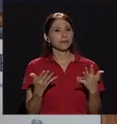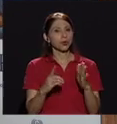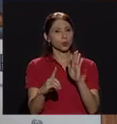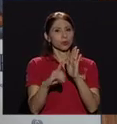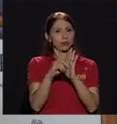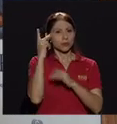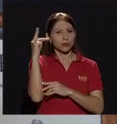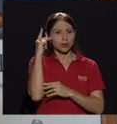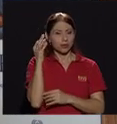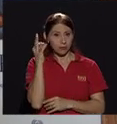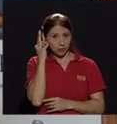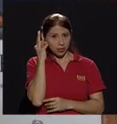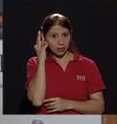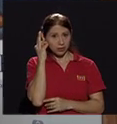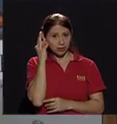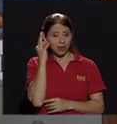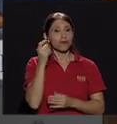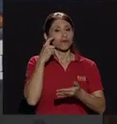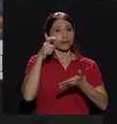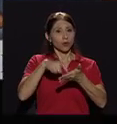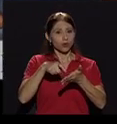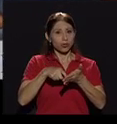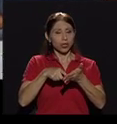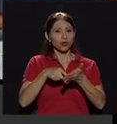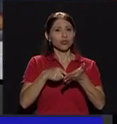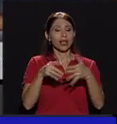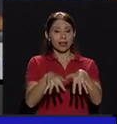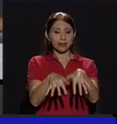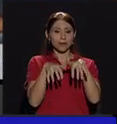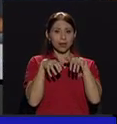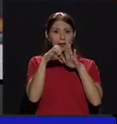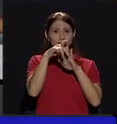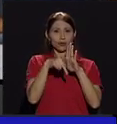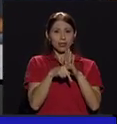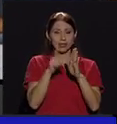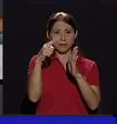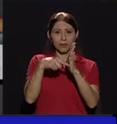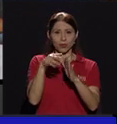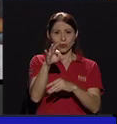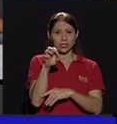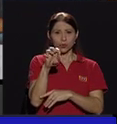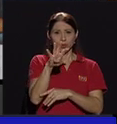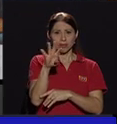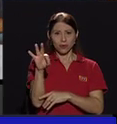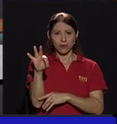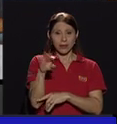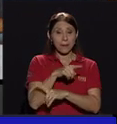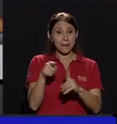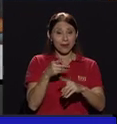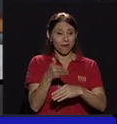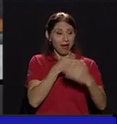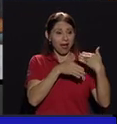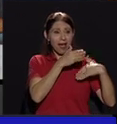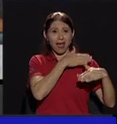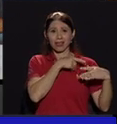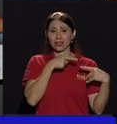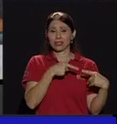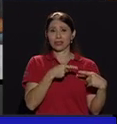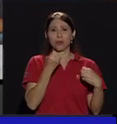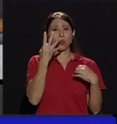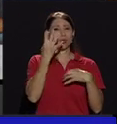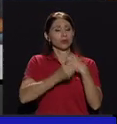Los derechos políticos de las mujeres quedan reconocidos en la Constituyente de 1949, Pero antes fueron